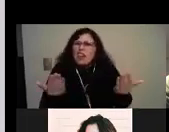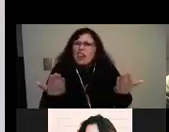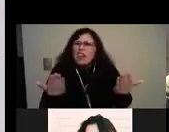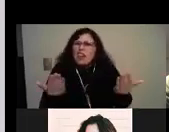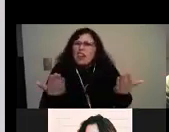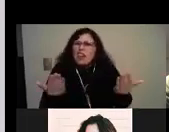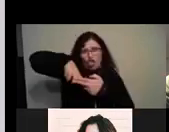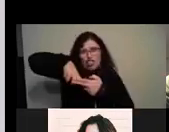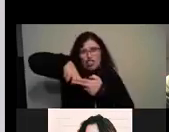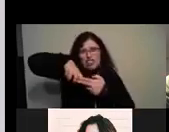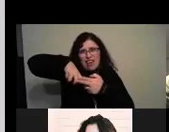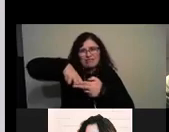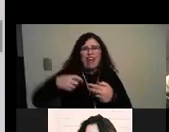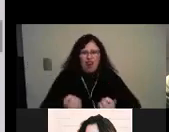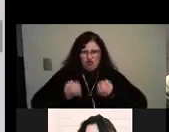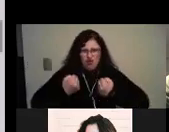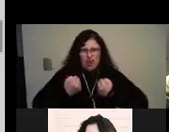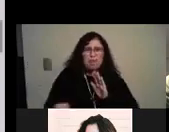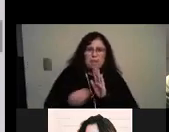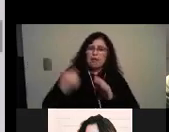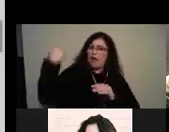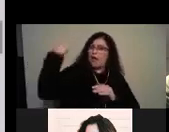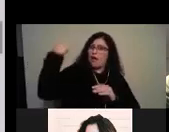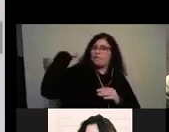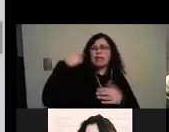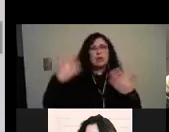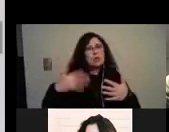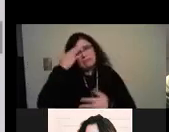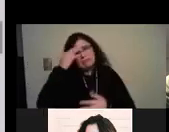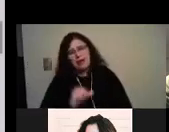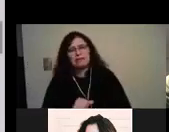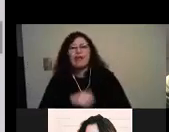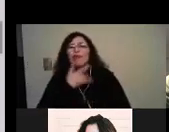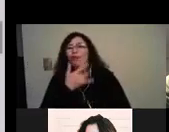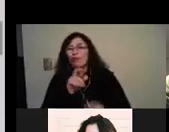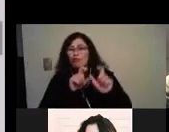espalda, ¿ya? Porque eso sí es letal para la ocurrencia de una hernia discal.